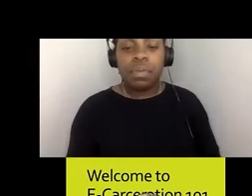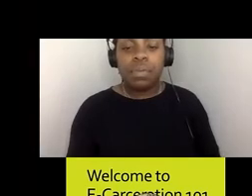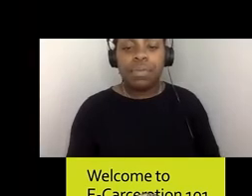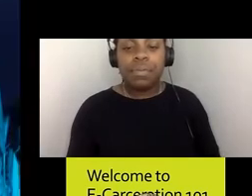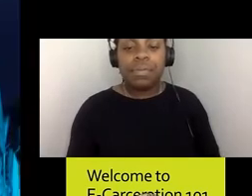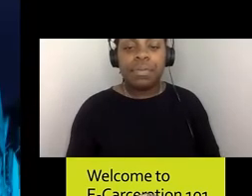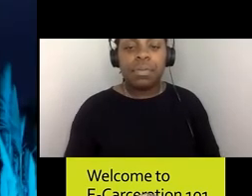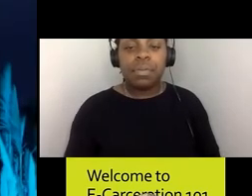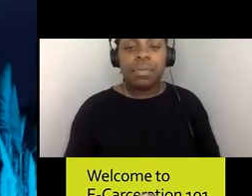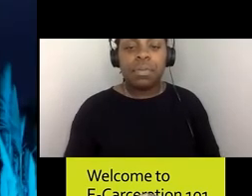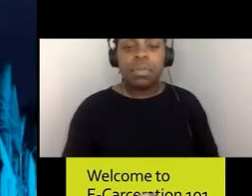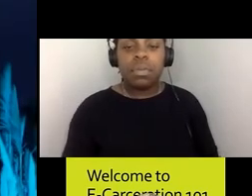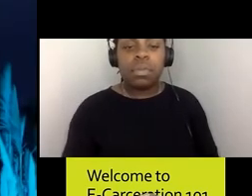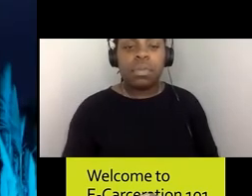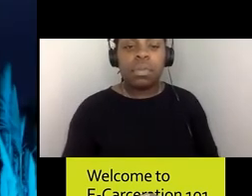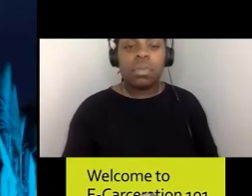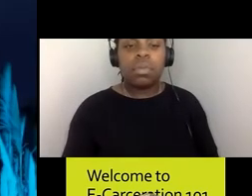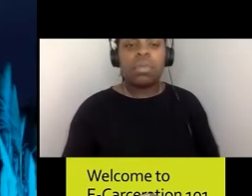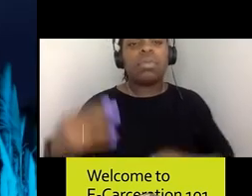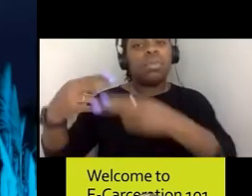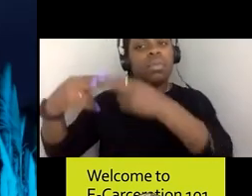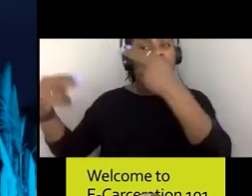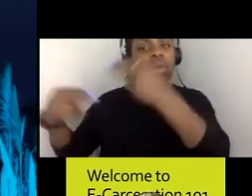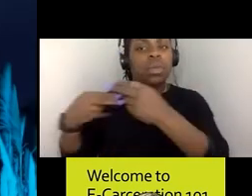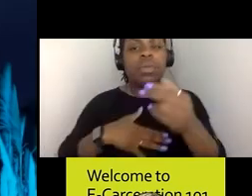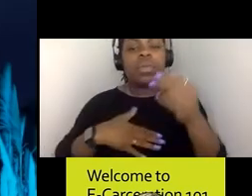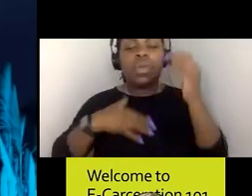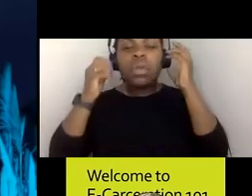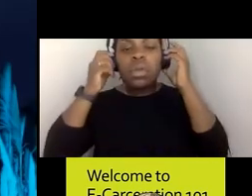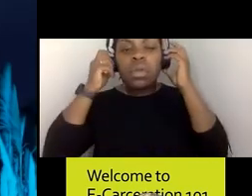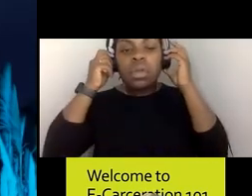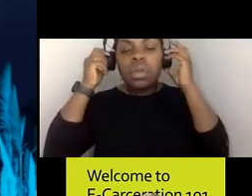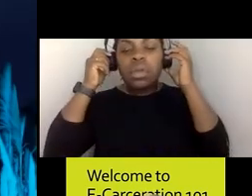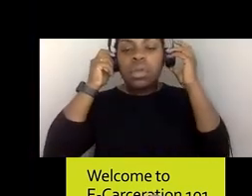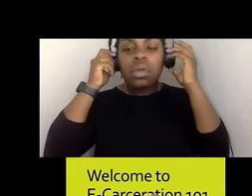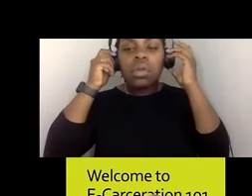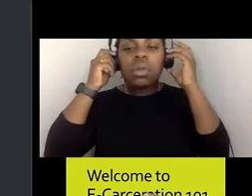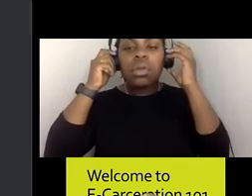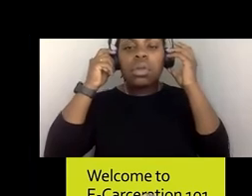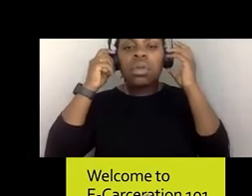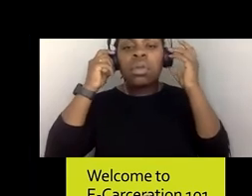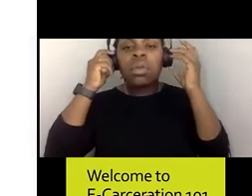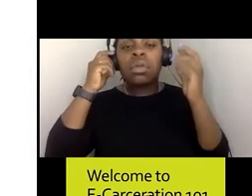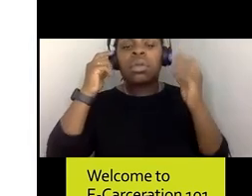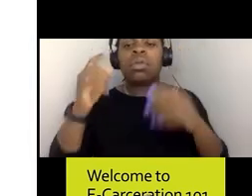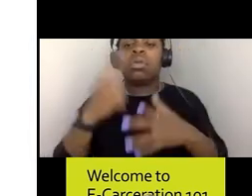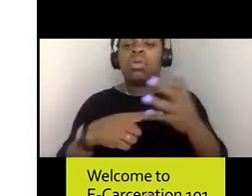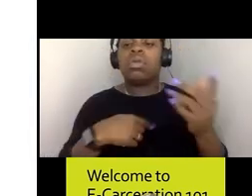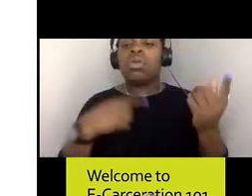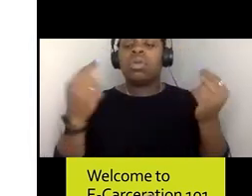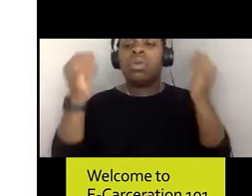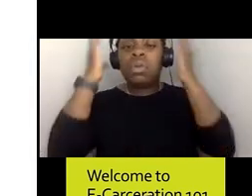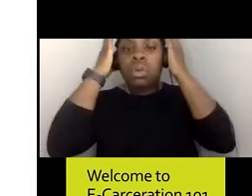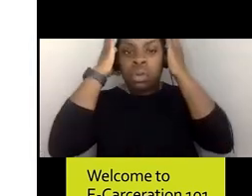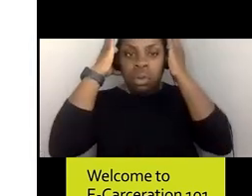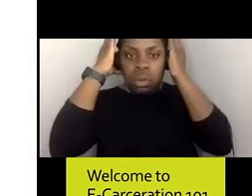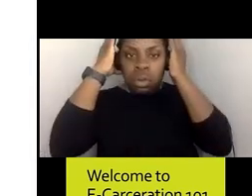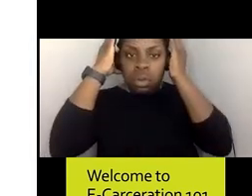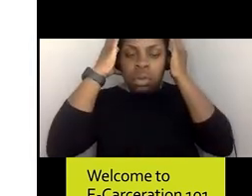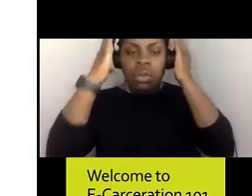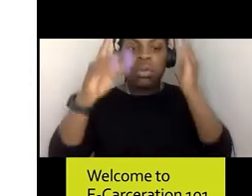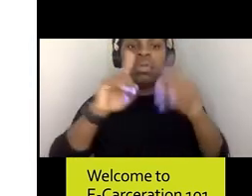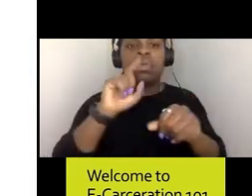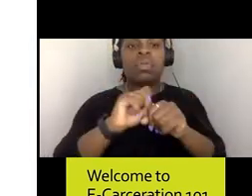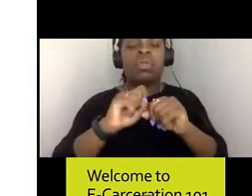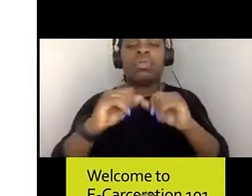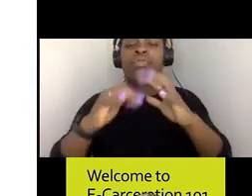Entonces, si puedo ver la próxima diapositiva. Entonces, lo que hicimos, creamos un mapa de Estados